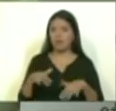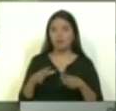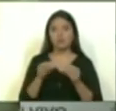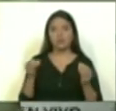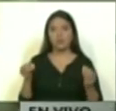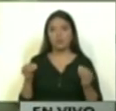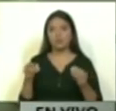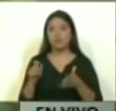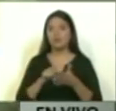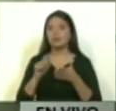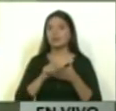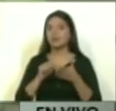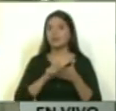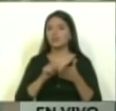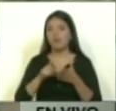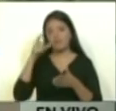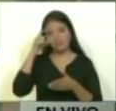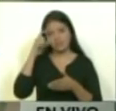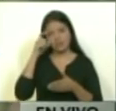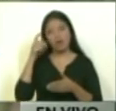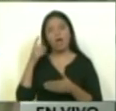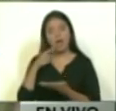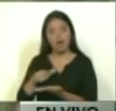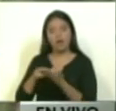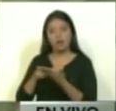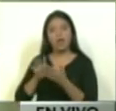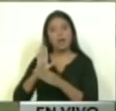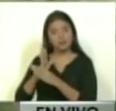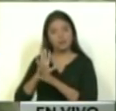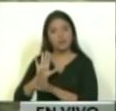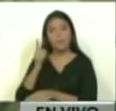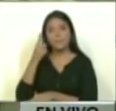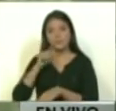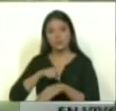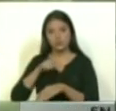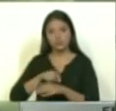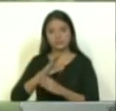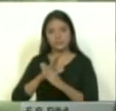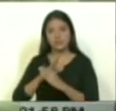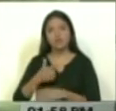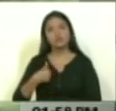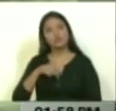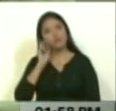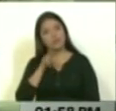Ernesto Villegas. Ahora, unos minutos. Miren, yo estuve viendo